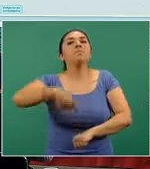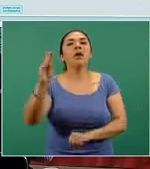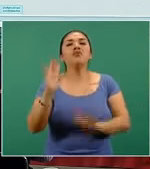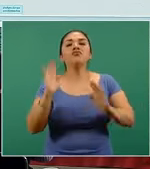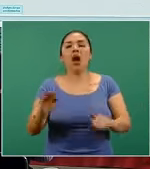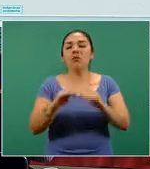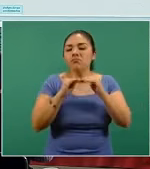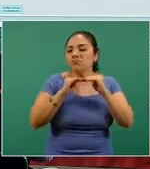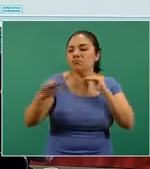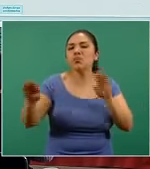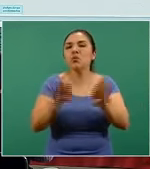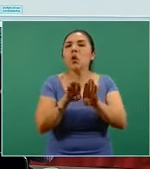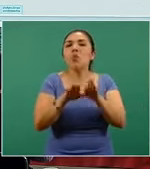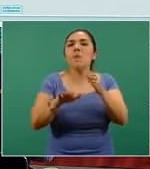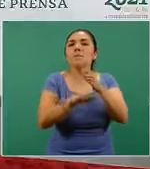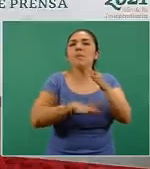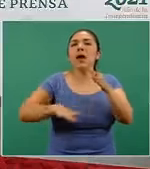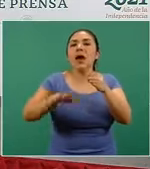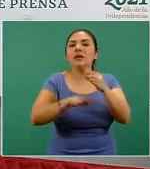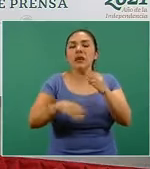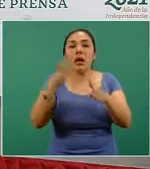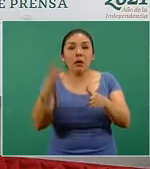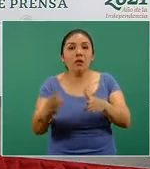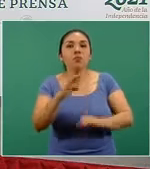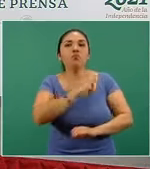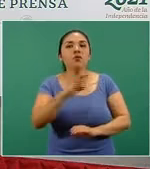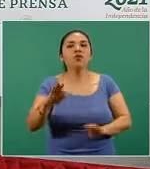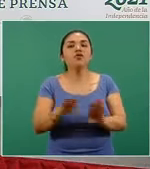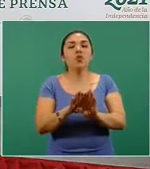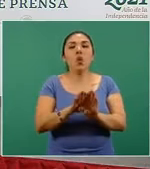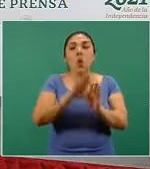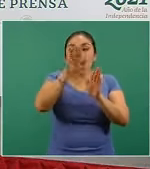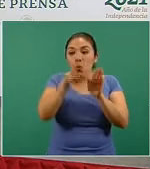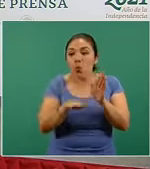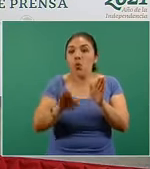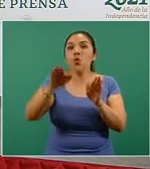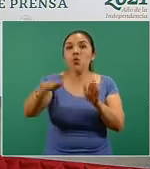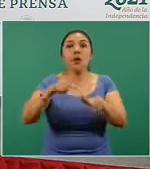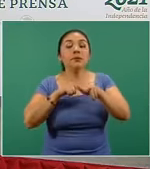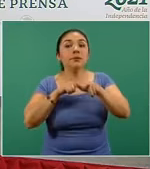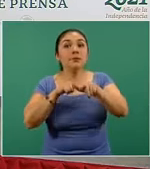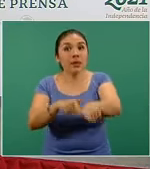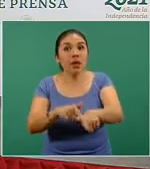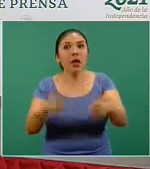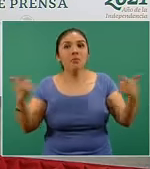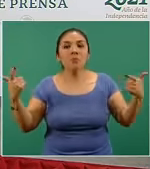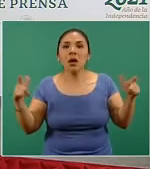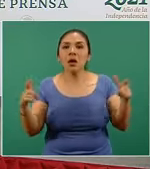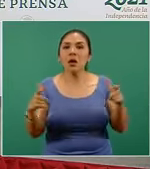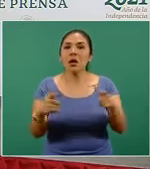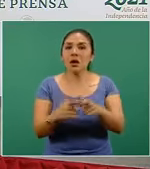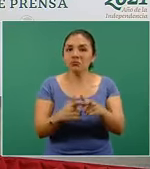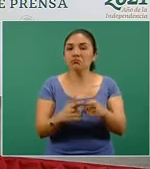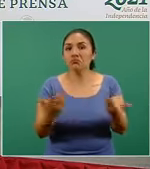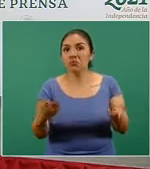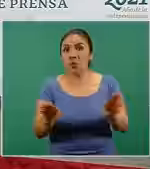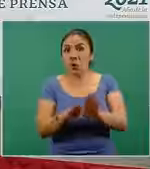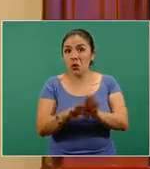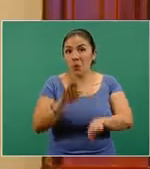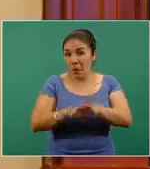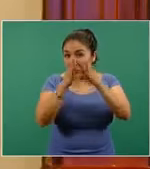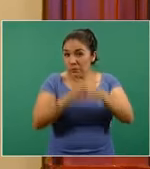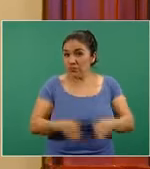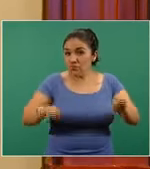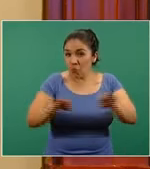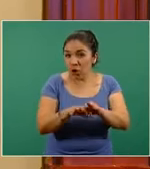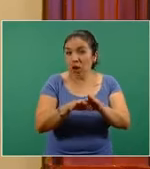nivel base en donde ya no necesariamente la curva y el comportamiento continúa disminuyendo, al menos no de manera